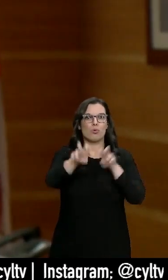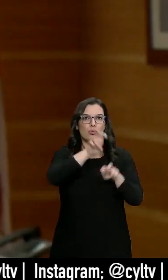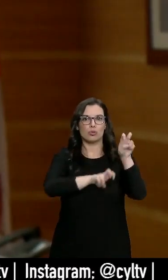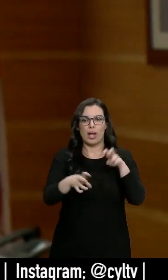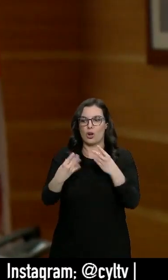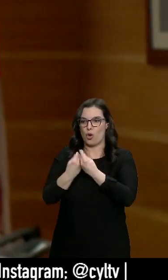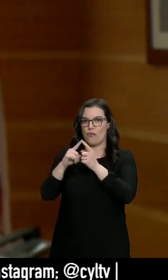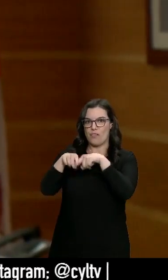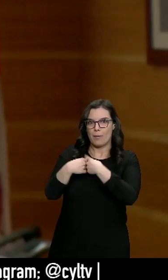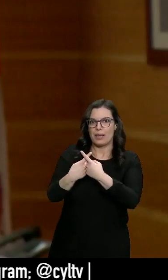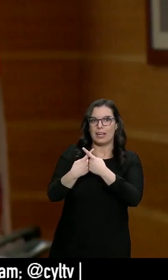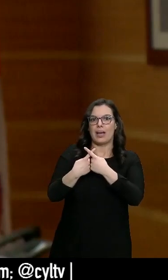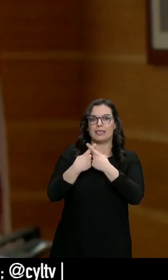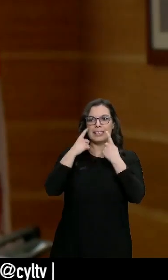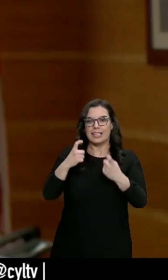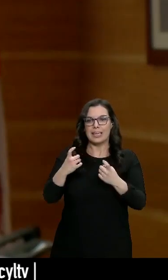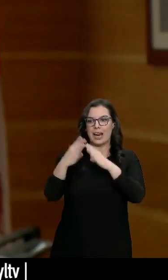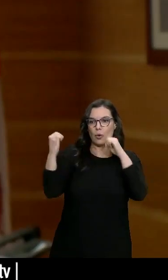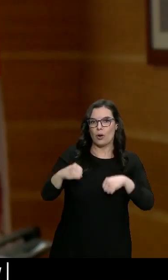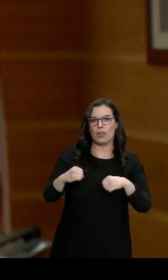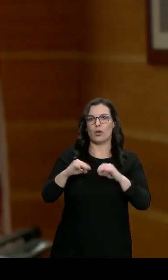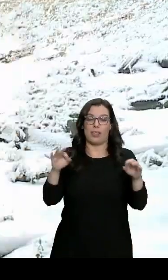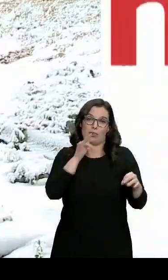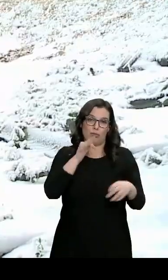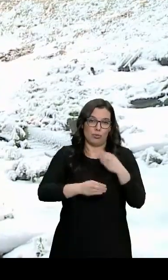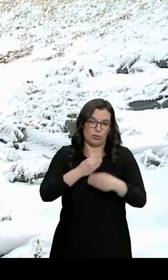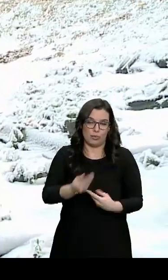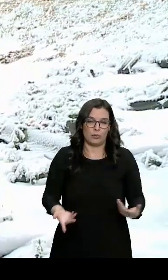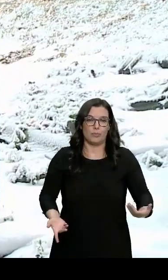las familias ese acuerdo para que se trasladen.